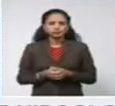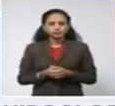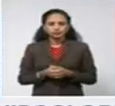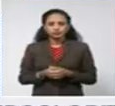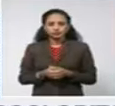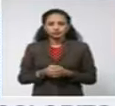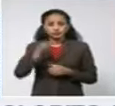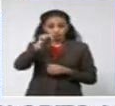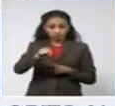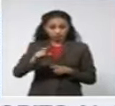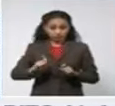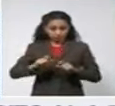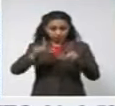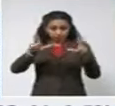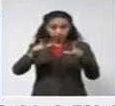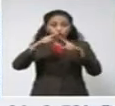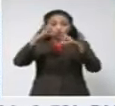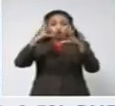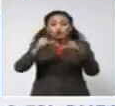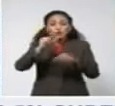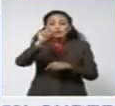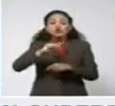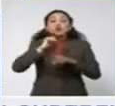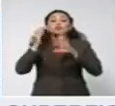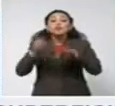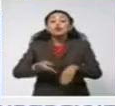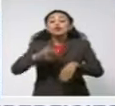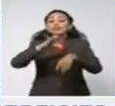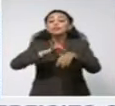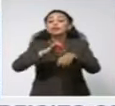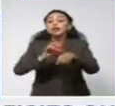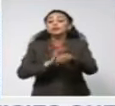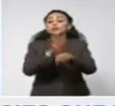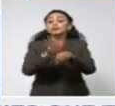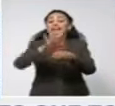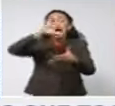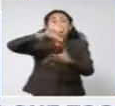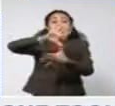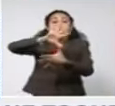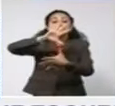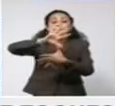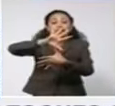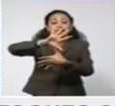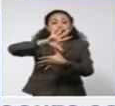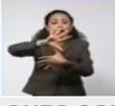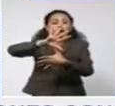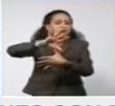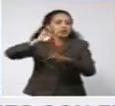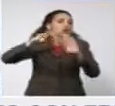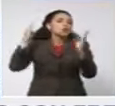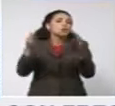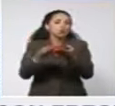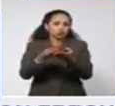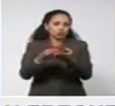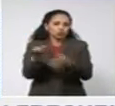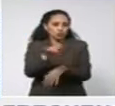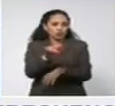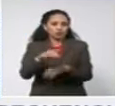Esto es el total de fallecidos por COVID en las Américas y en el resto del mundo. Fíjense que